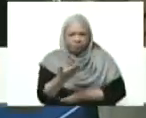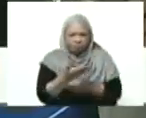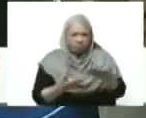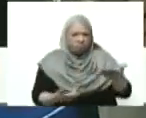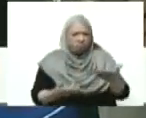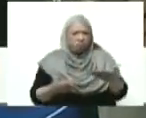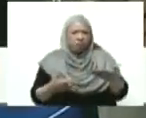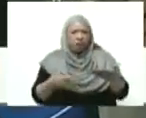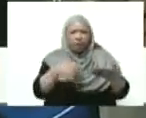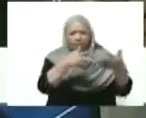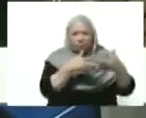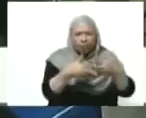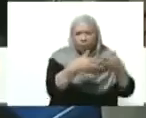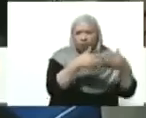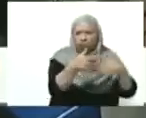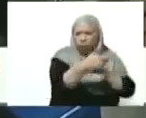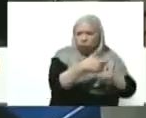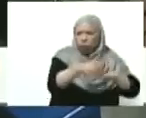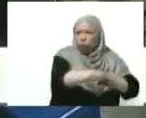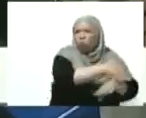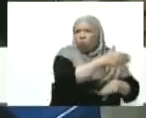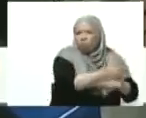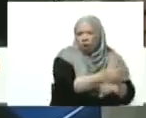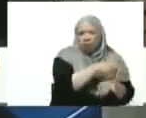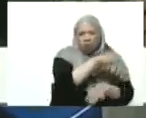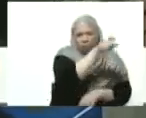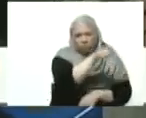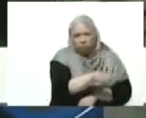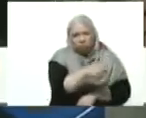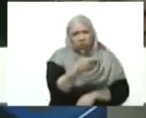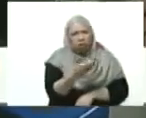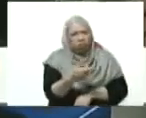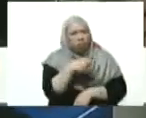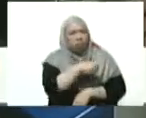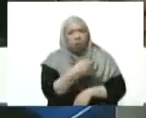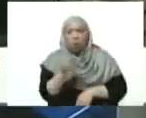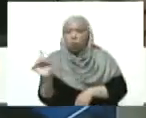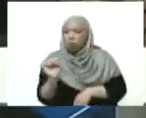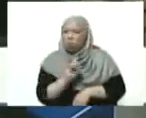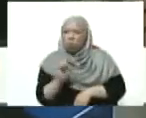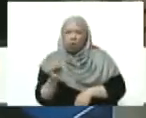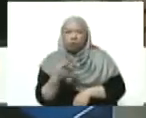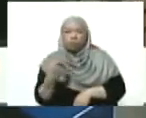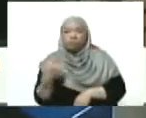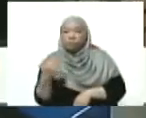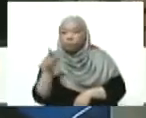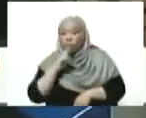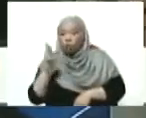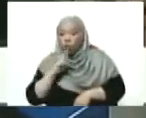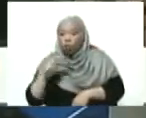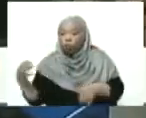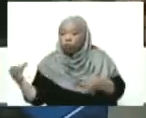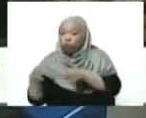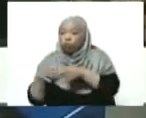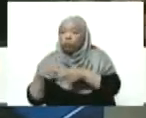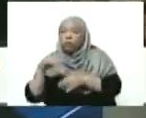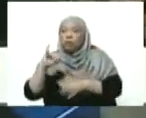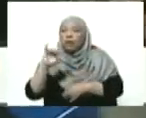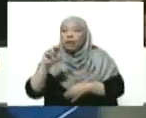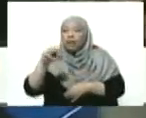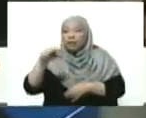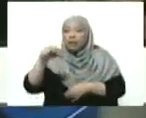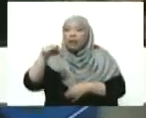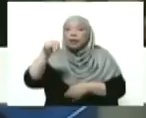porque el organismo internacional que dice si una persona está solicitada, si tiene código rojo, si es terrorista, es la Interpol. Y